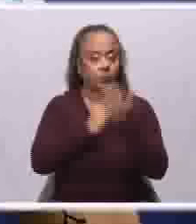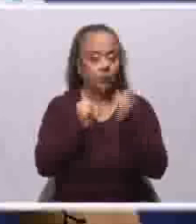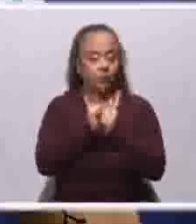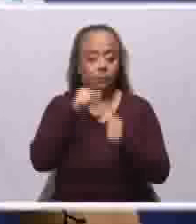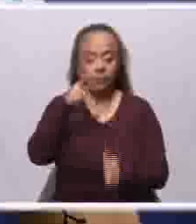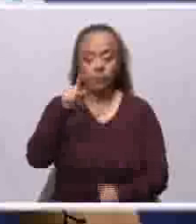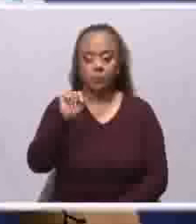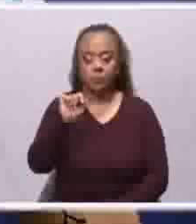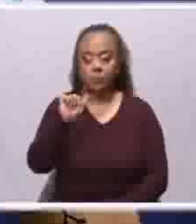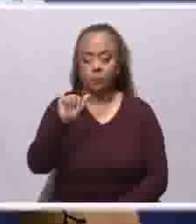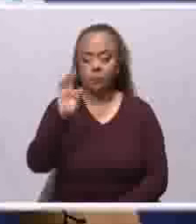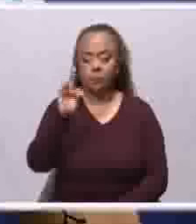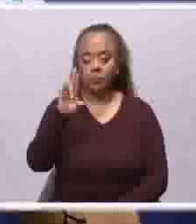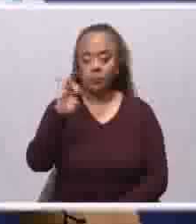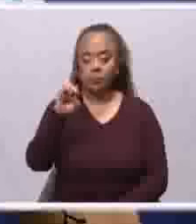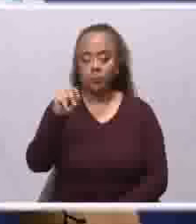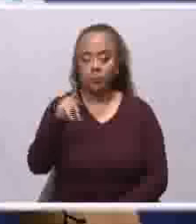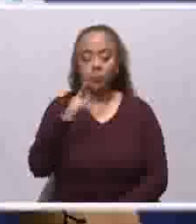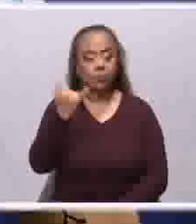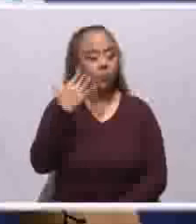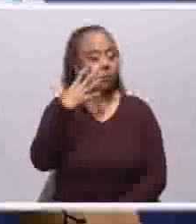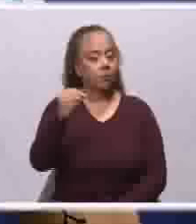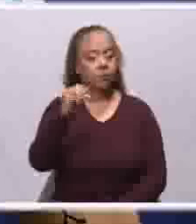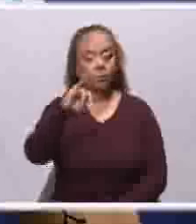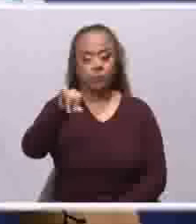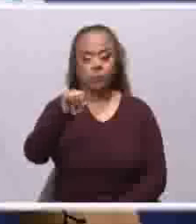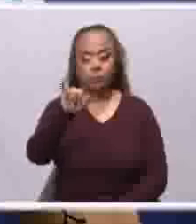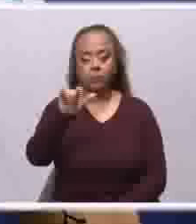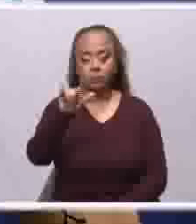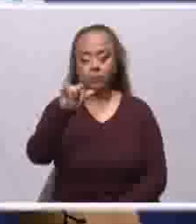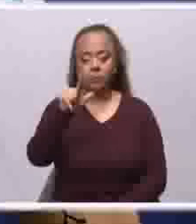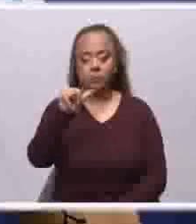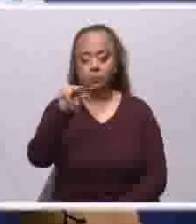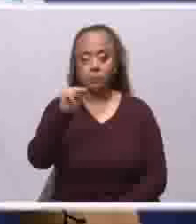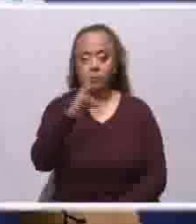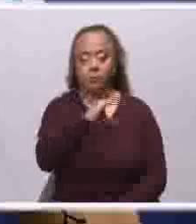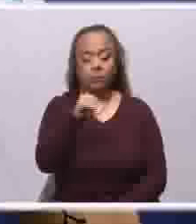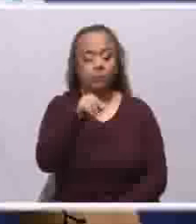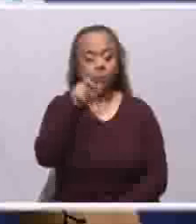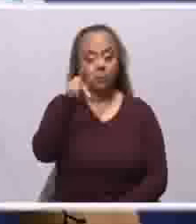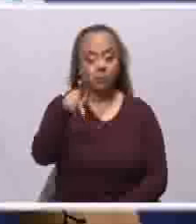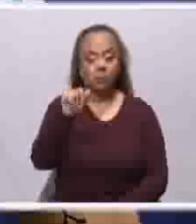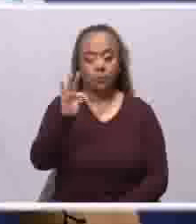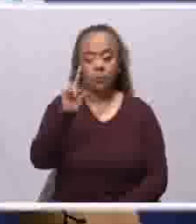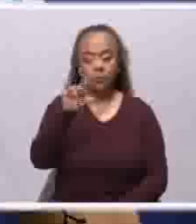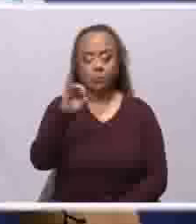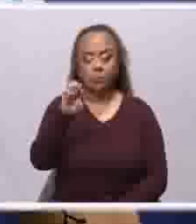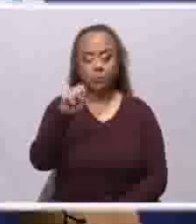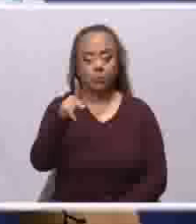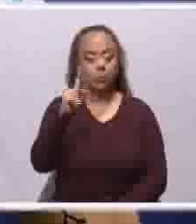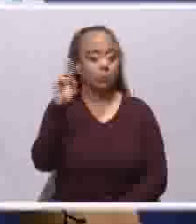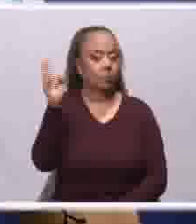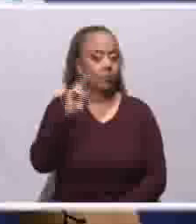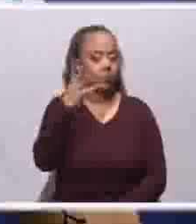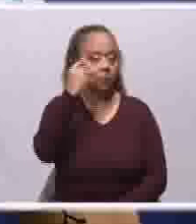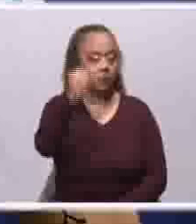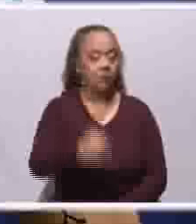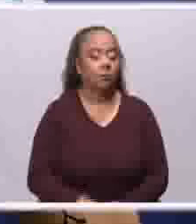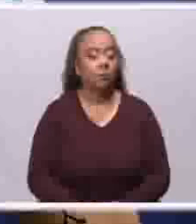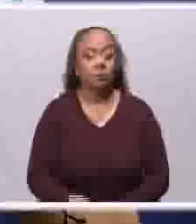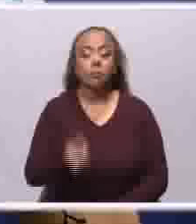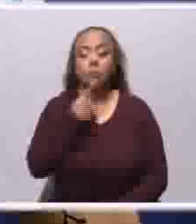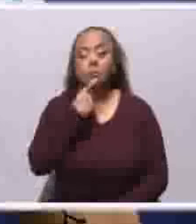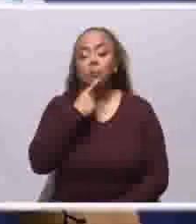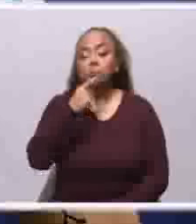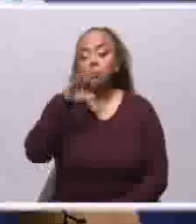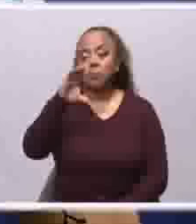dan salid a Patrick le dieron salida a jyan pero el que está urgiendo que le den salida es a patri sequeira bueno se habló lo del Celta de Vigo hay